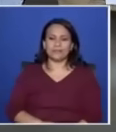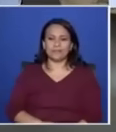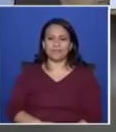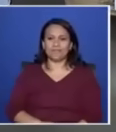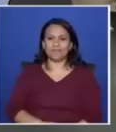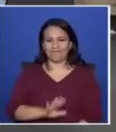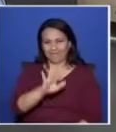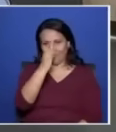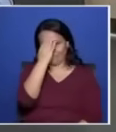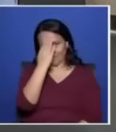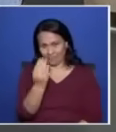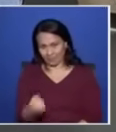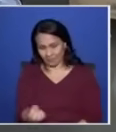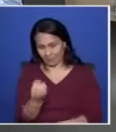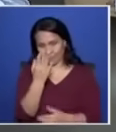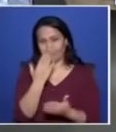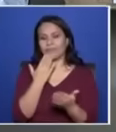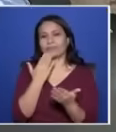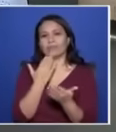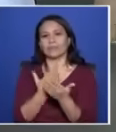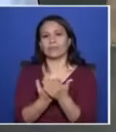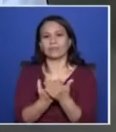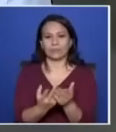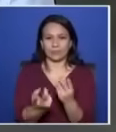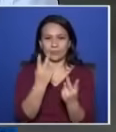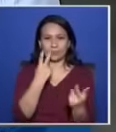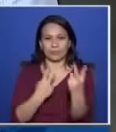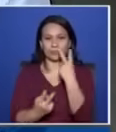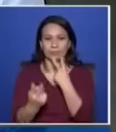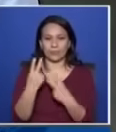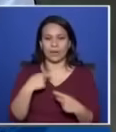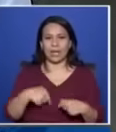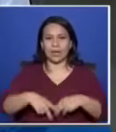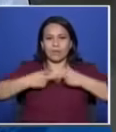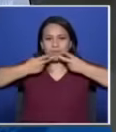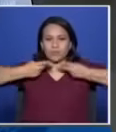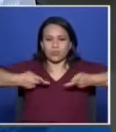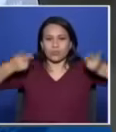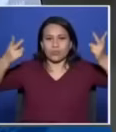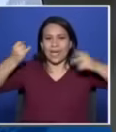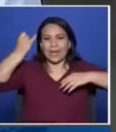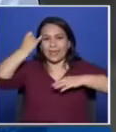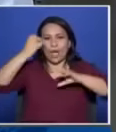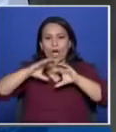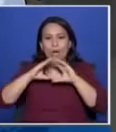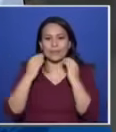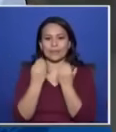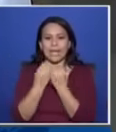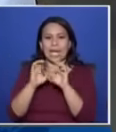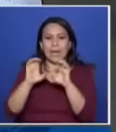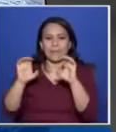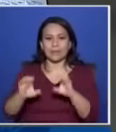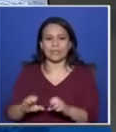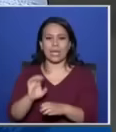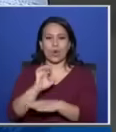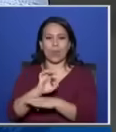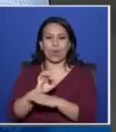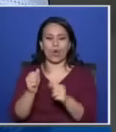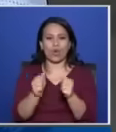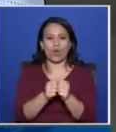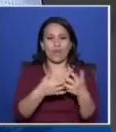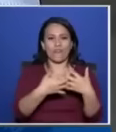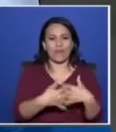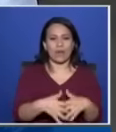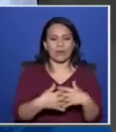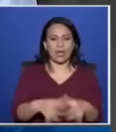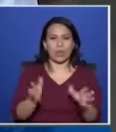sí, muy buenos días y gracias por la cobertura realmente. Esta campaña es una iniciativa del Comité Empresarial Ecuatoriano junto a la Cámara de Industrias de